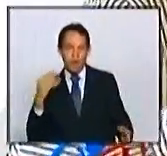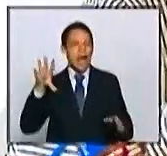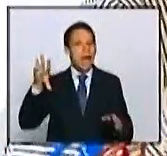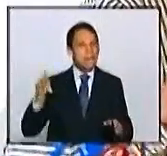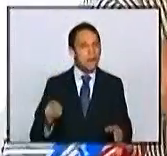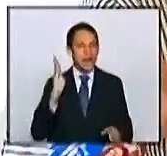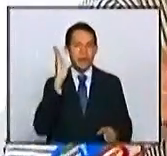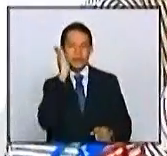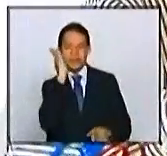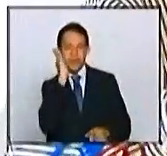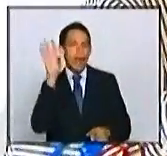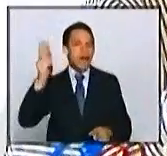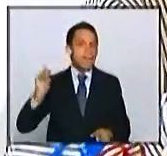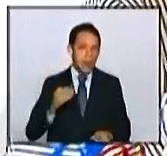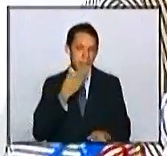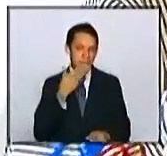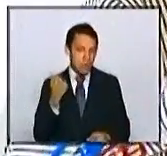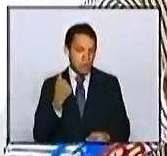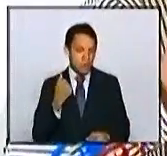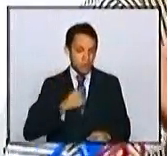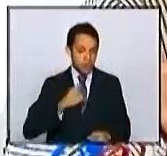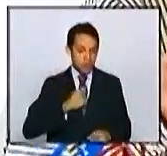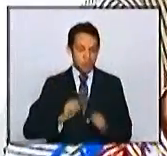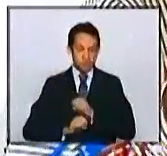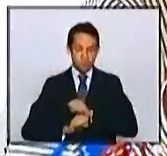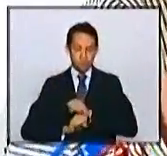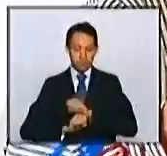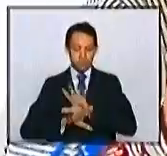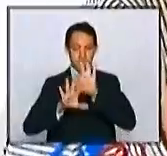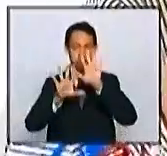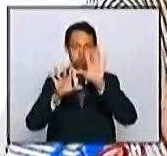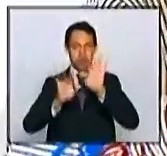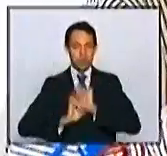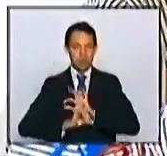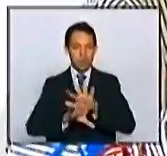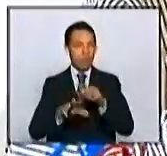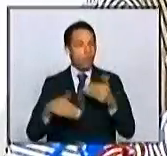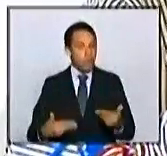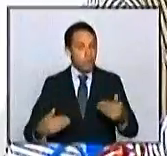y encenderse como seres humanos. Encontrarnos en el calor y en el